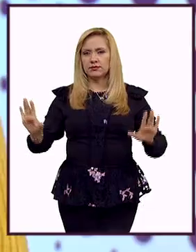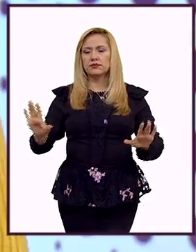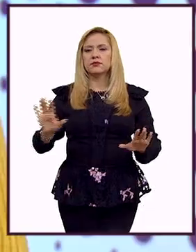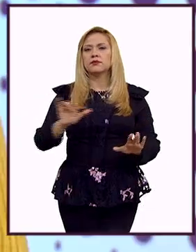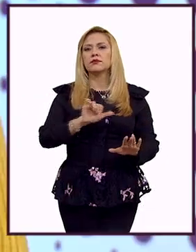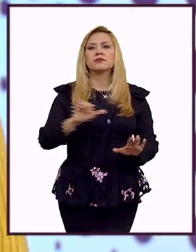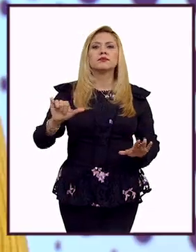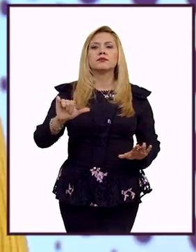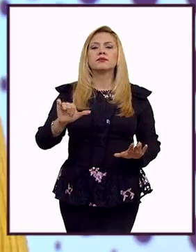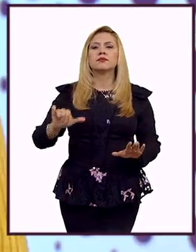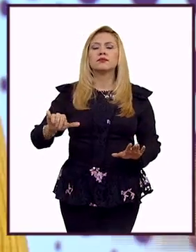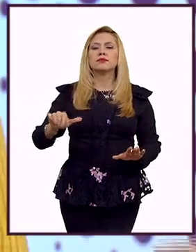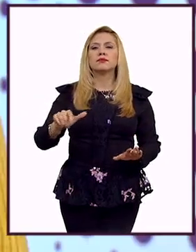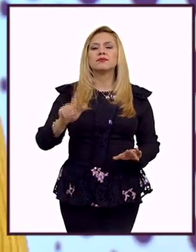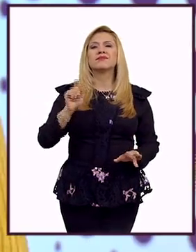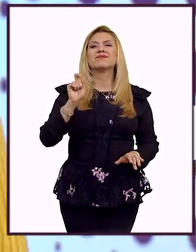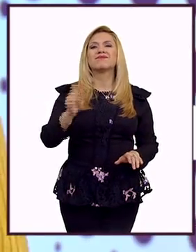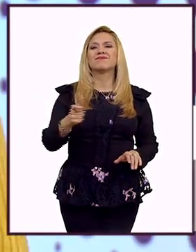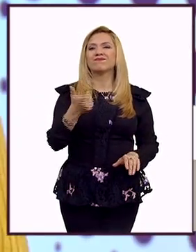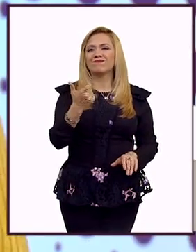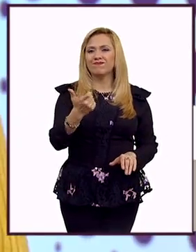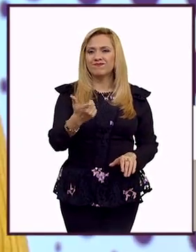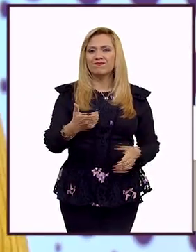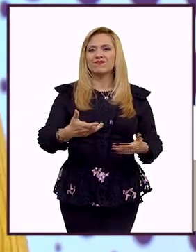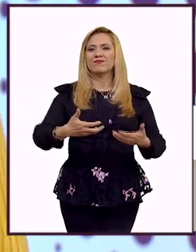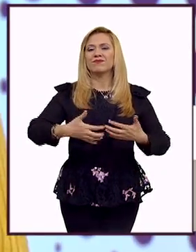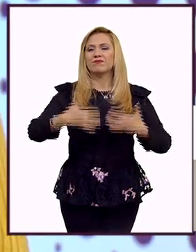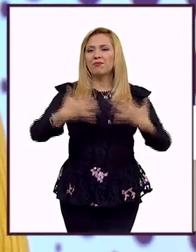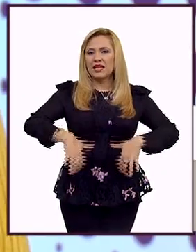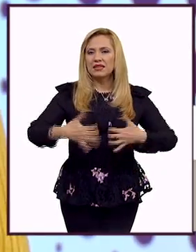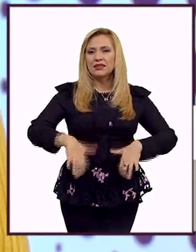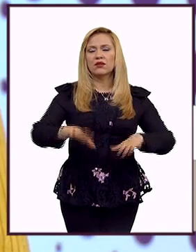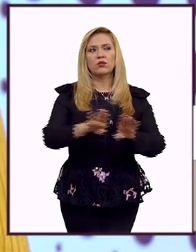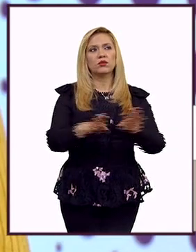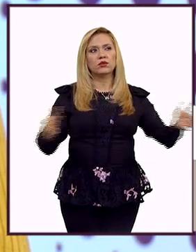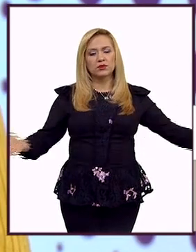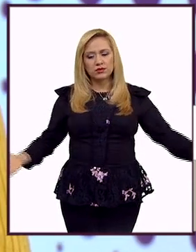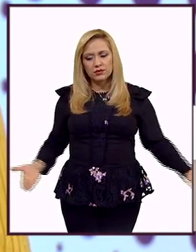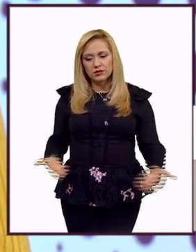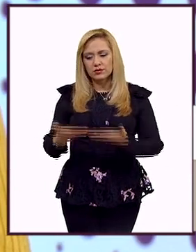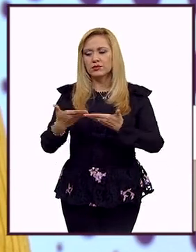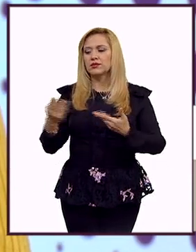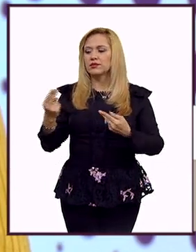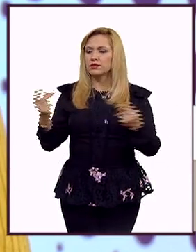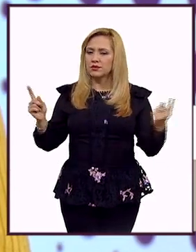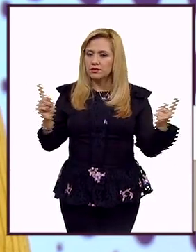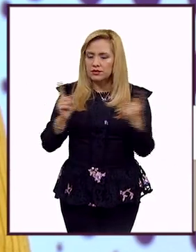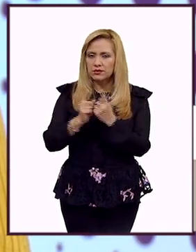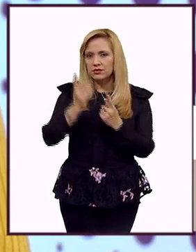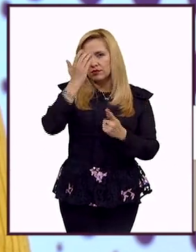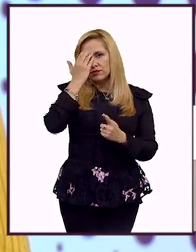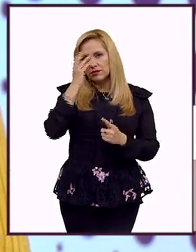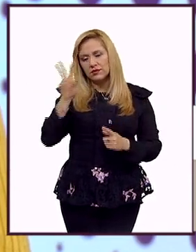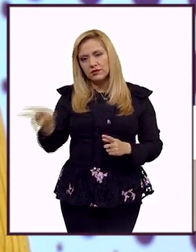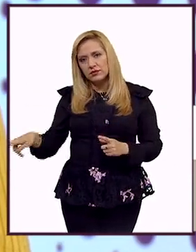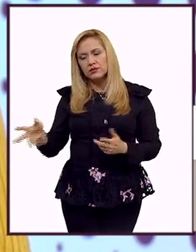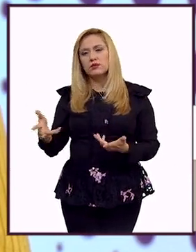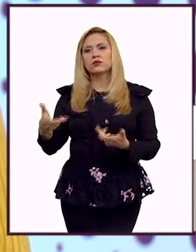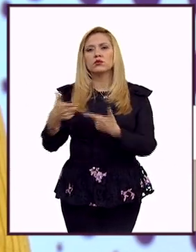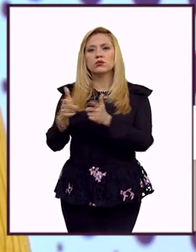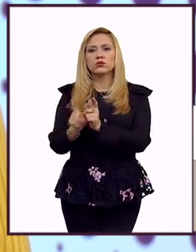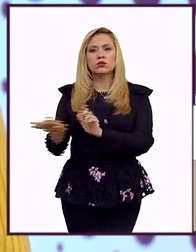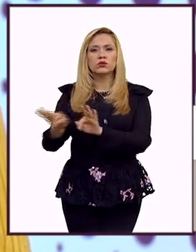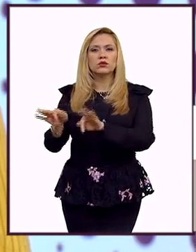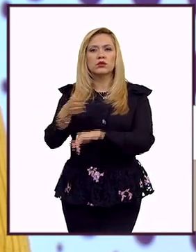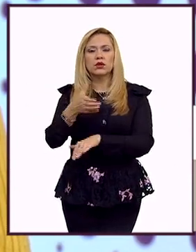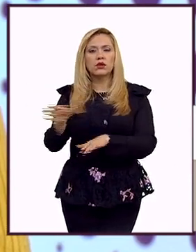económicos principalmente. ¿Cuál es su acercamiento hacia las comunidades campesinas, hacia los grupos que trabajan en zonas rurales y cómo regular